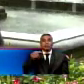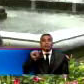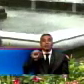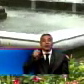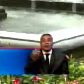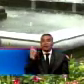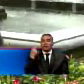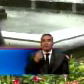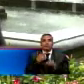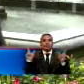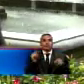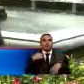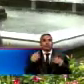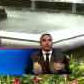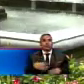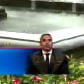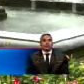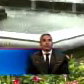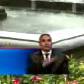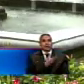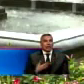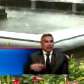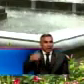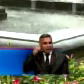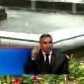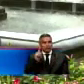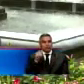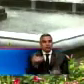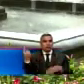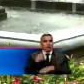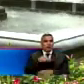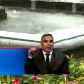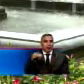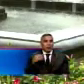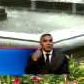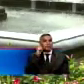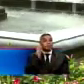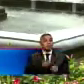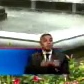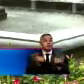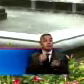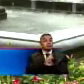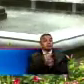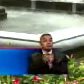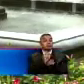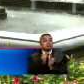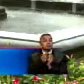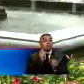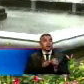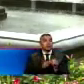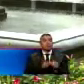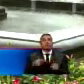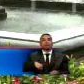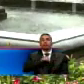que fue indultado, entre otras dos personas más, por el presidente Guillermo Lasso este día martes. Justamente participa de este encuentro. Nosotros permaneceremos